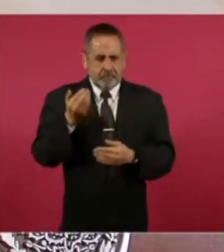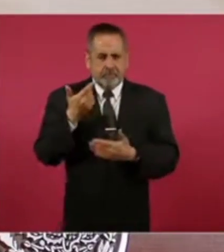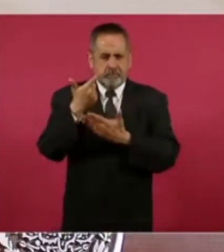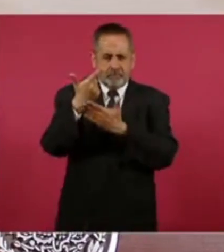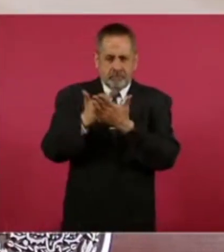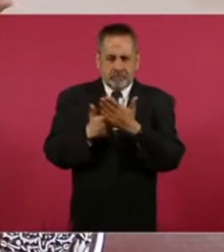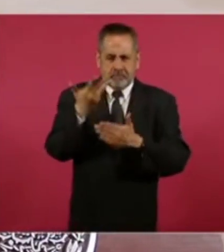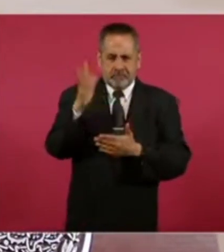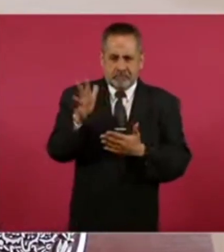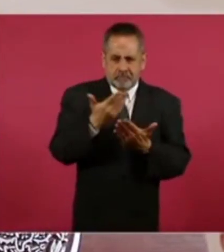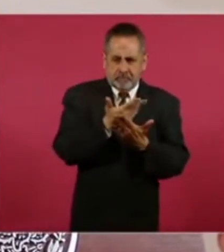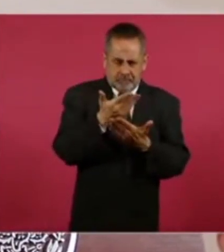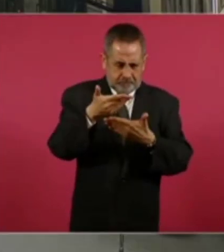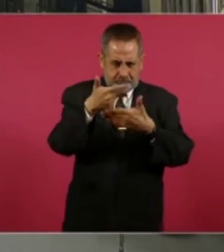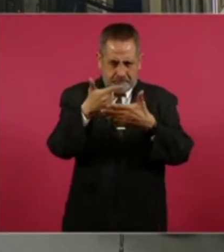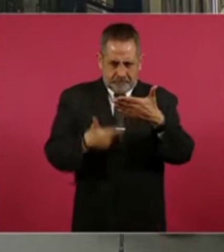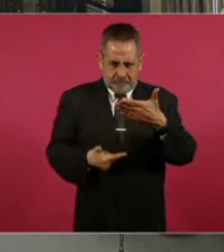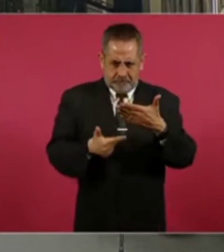una lista en una ocasión.